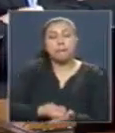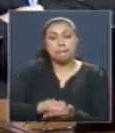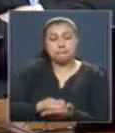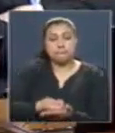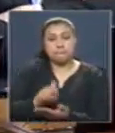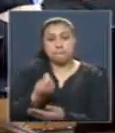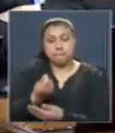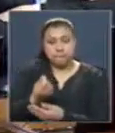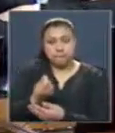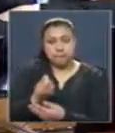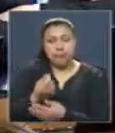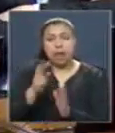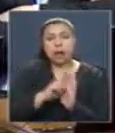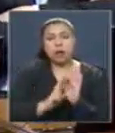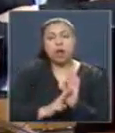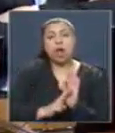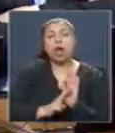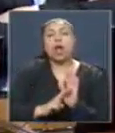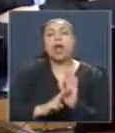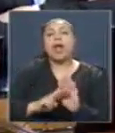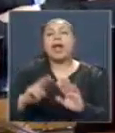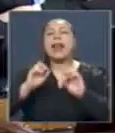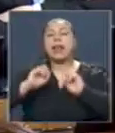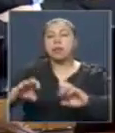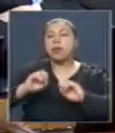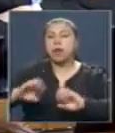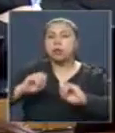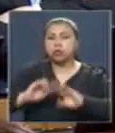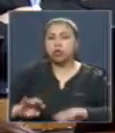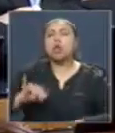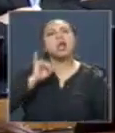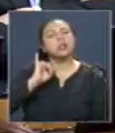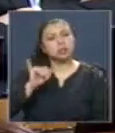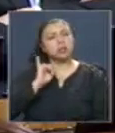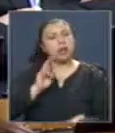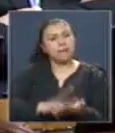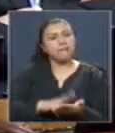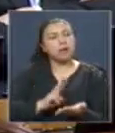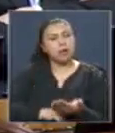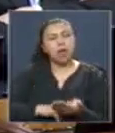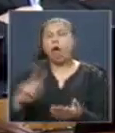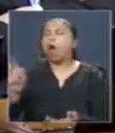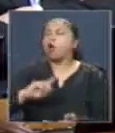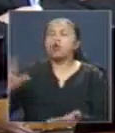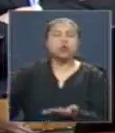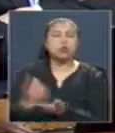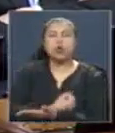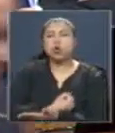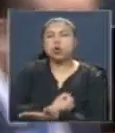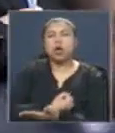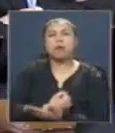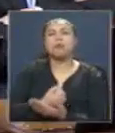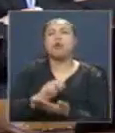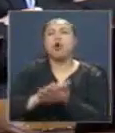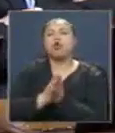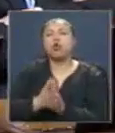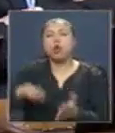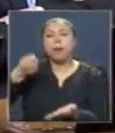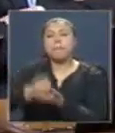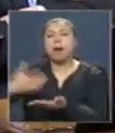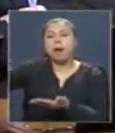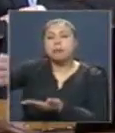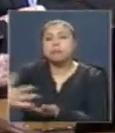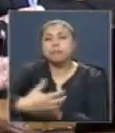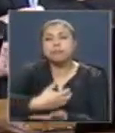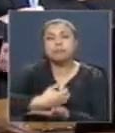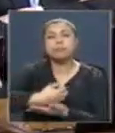parte la reforma educacional. Es cierto, no logramos toda la mayor recaudación que pretendíamos,